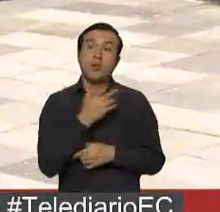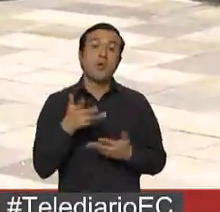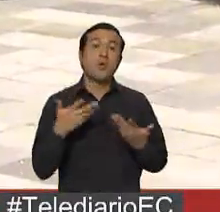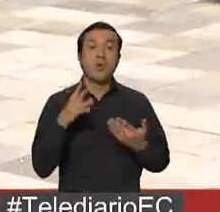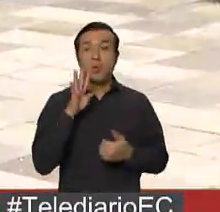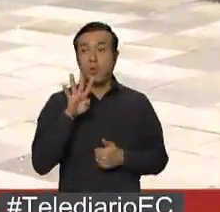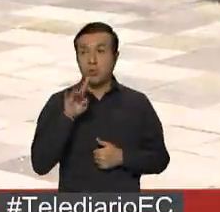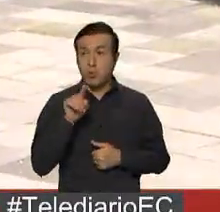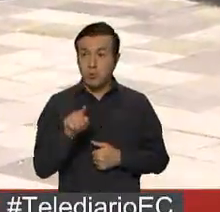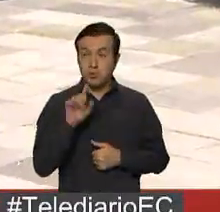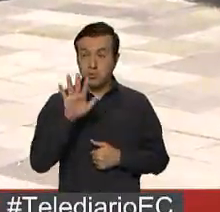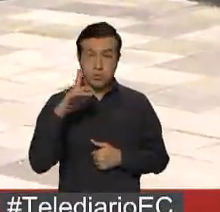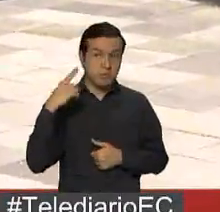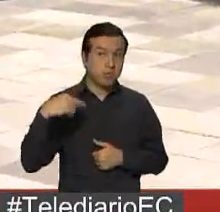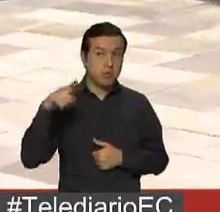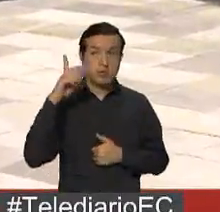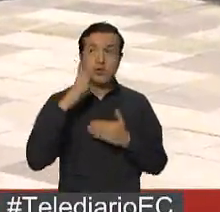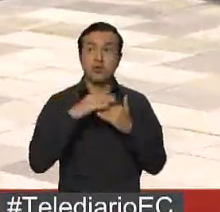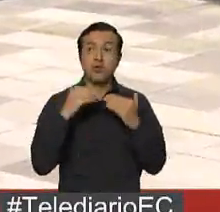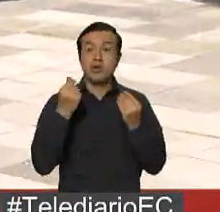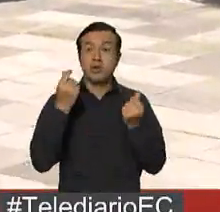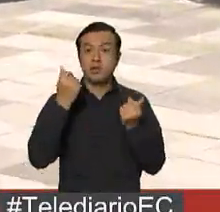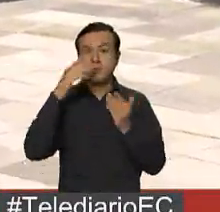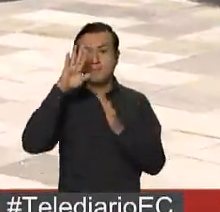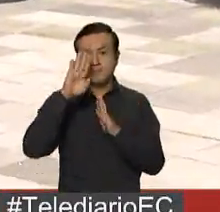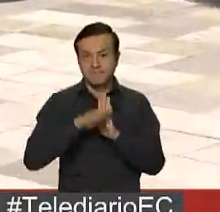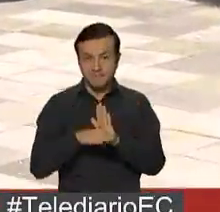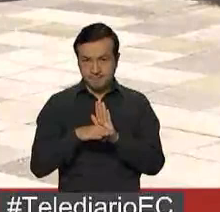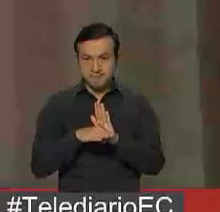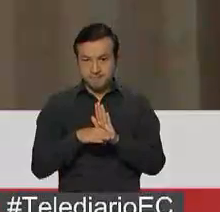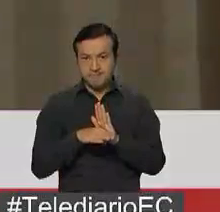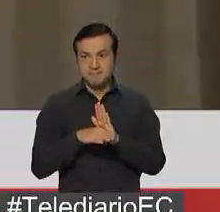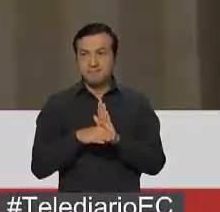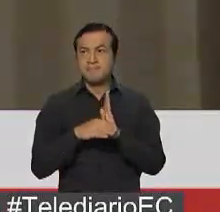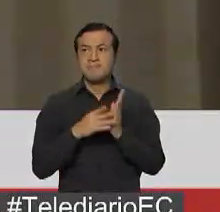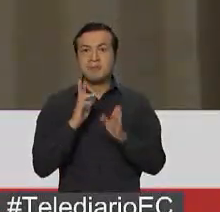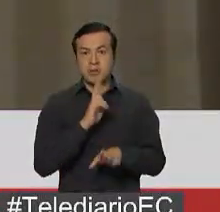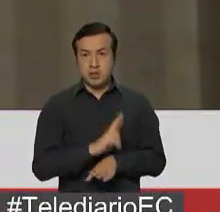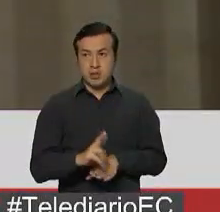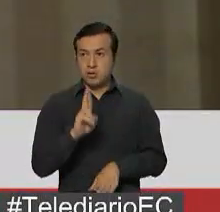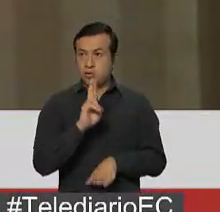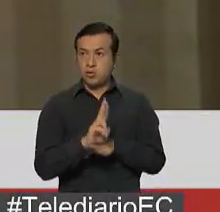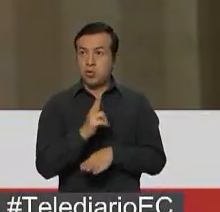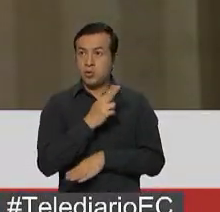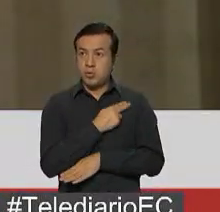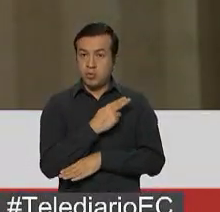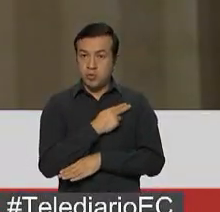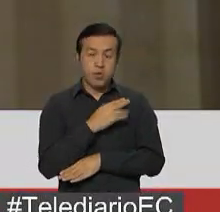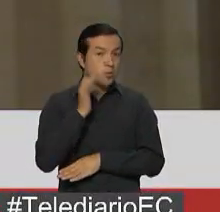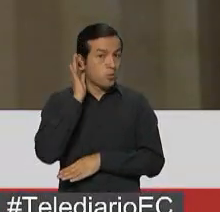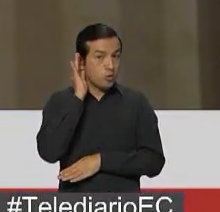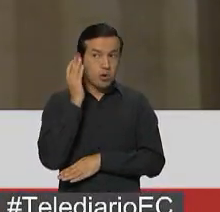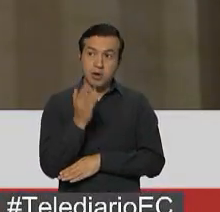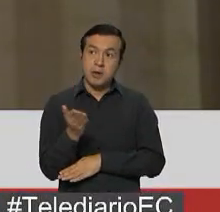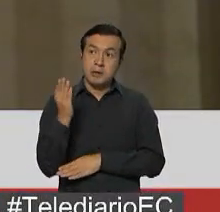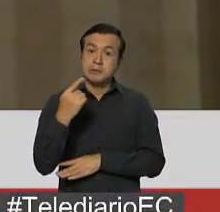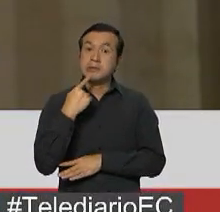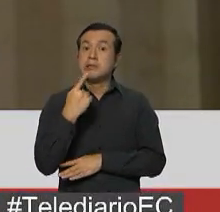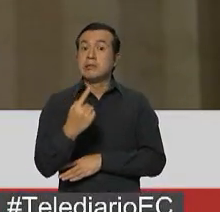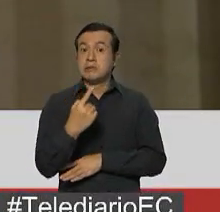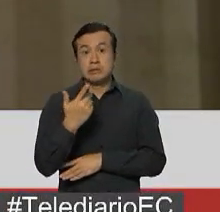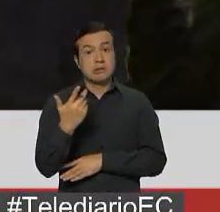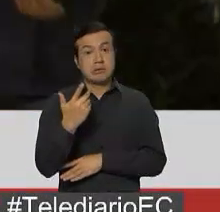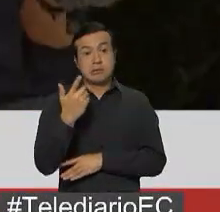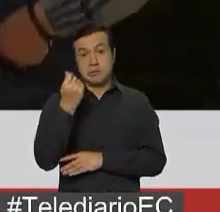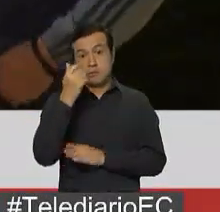4.5 millones de dólares menos en su presupuesto anual la rectora de esta universidad florín ela muñoz dijo que el efecto de